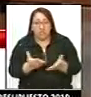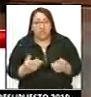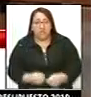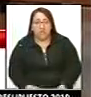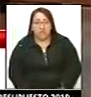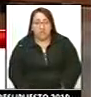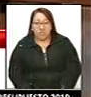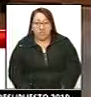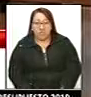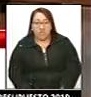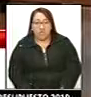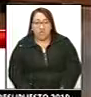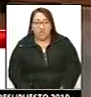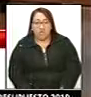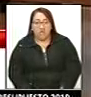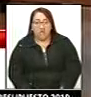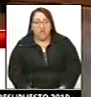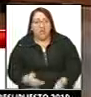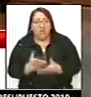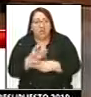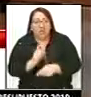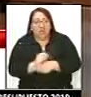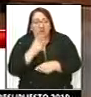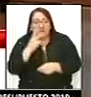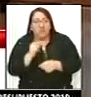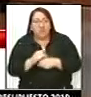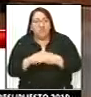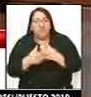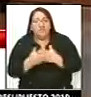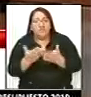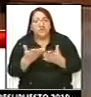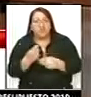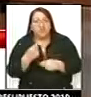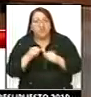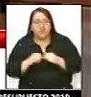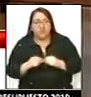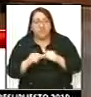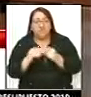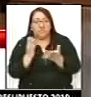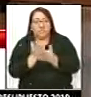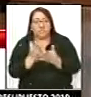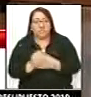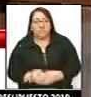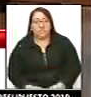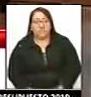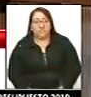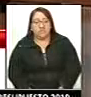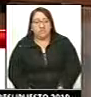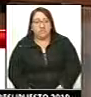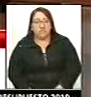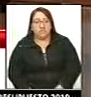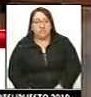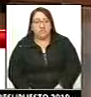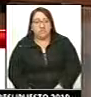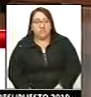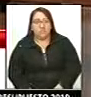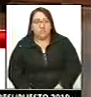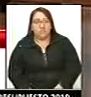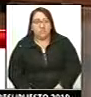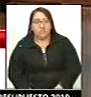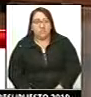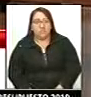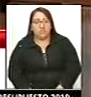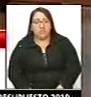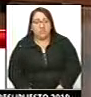todos. Y que la educación es vista solamente como un requisito para continuar los estudios. No está visto como un espacio